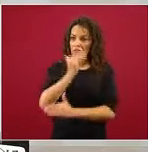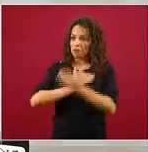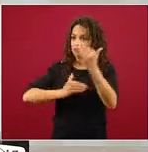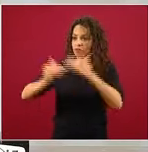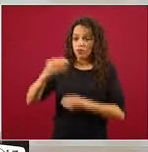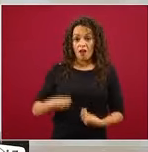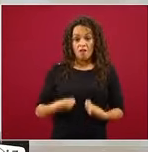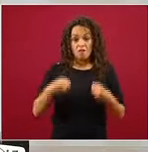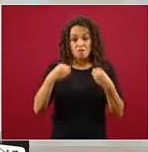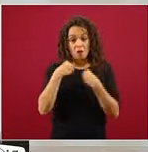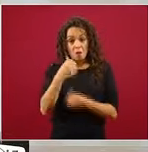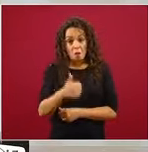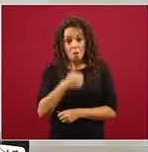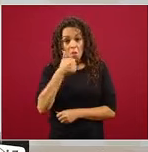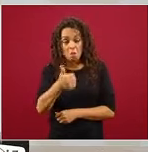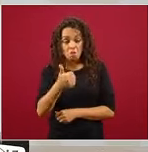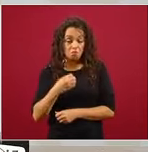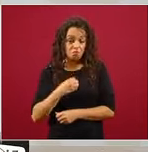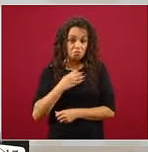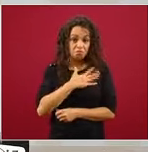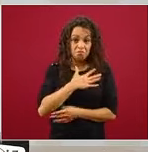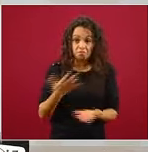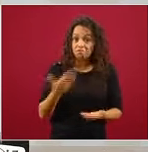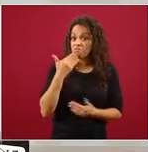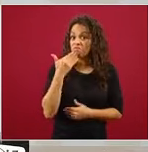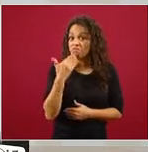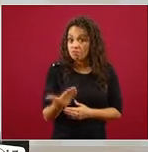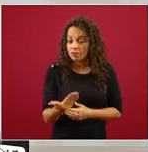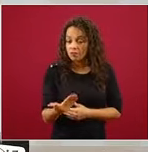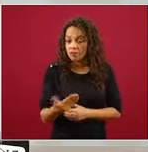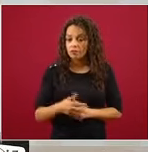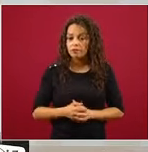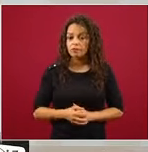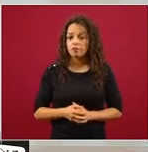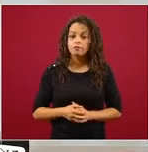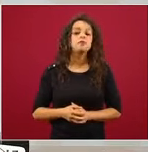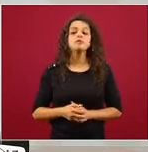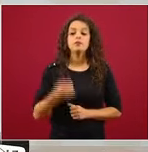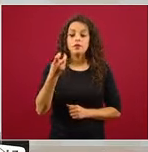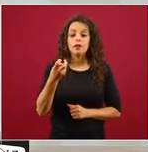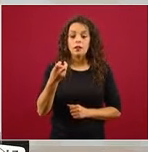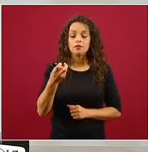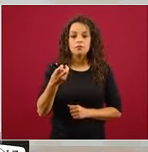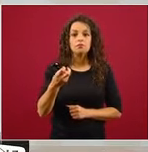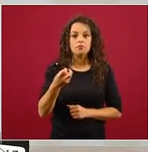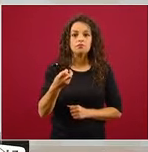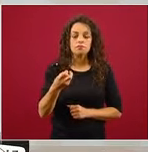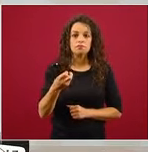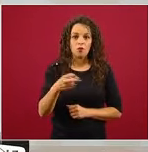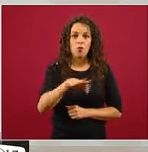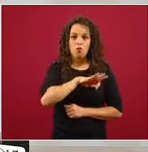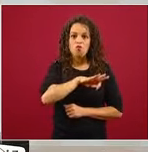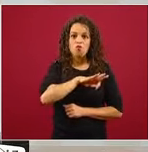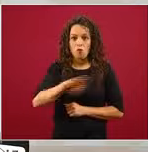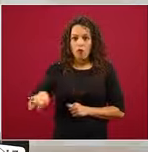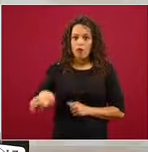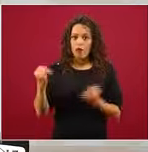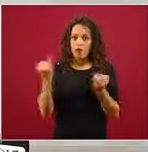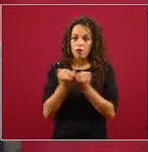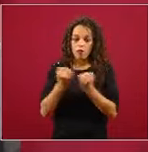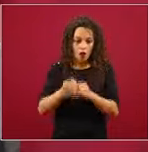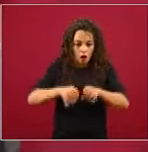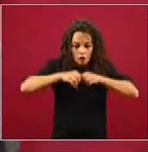nos parece podría y posiblemente debería ser extendido a toda la República